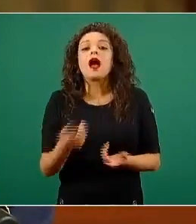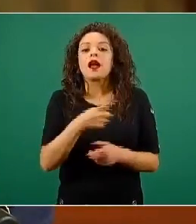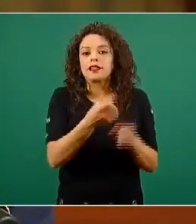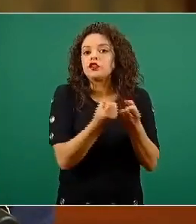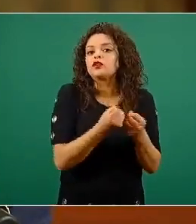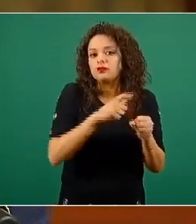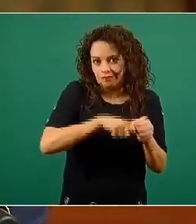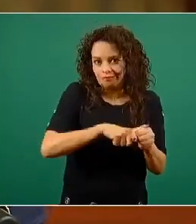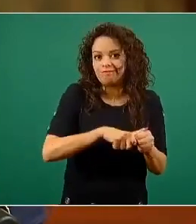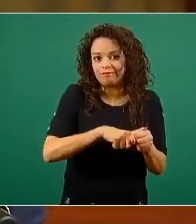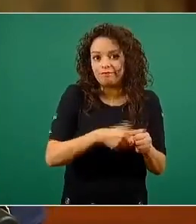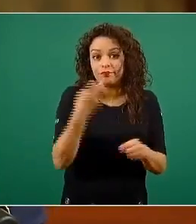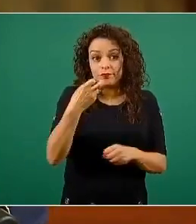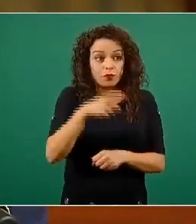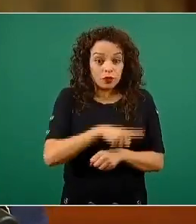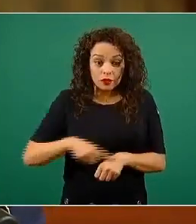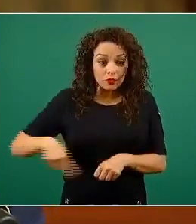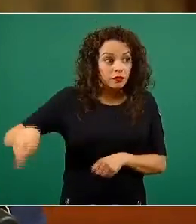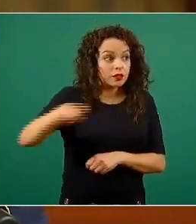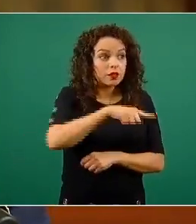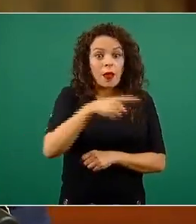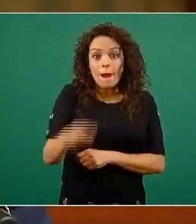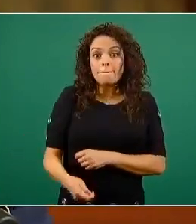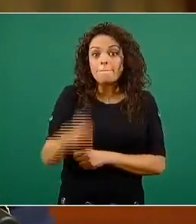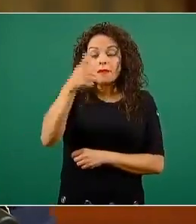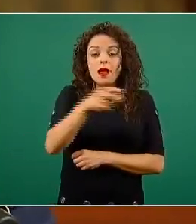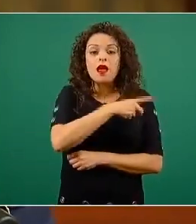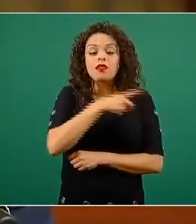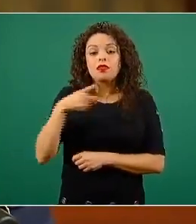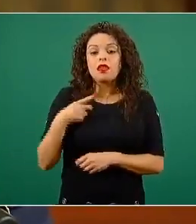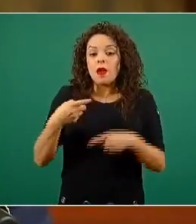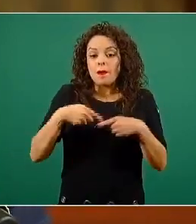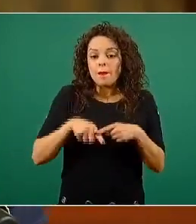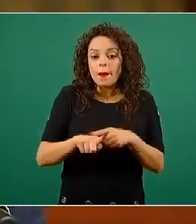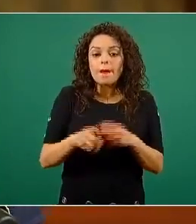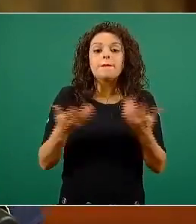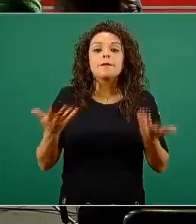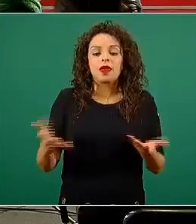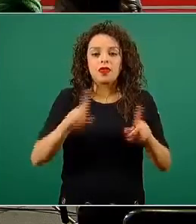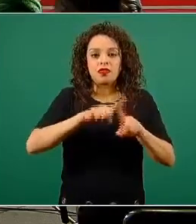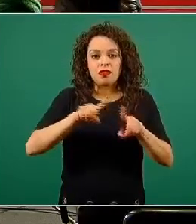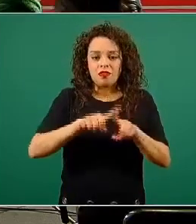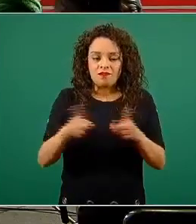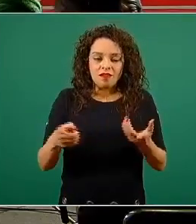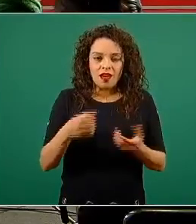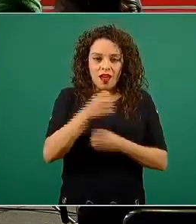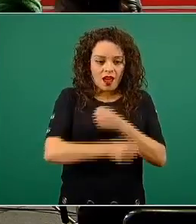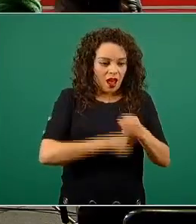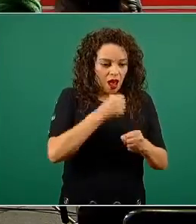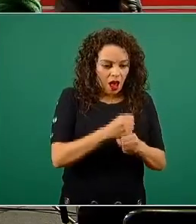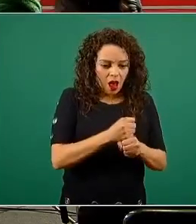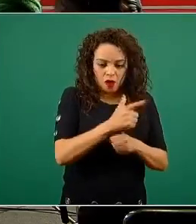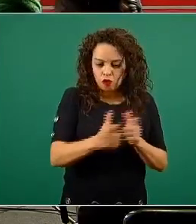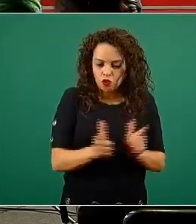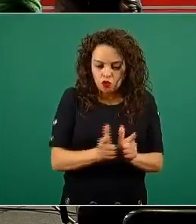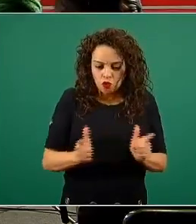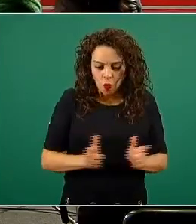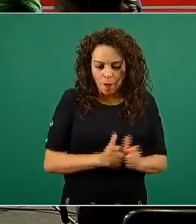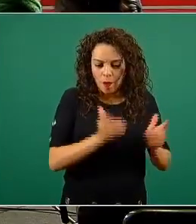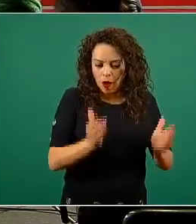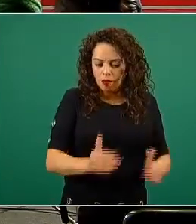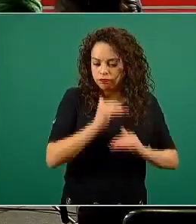de esa manera empezar, ¿no es cierto?, con los diferentes grupos de edad que van correlacionados con